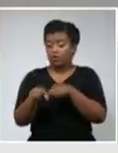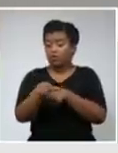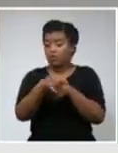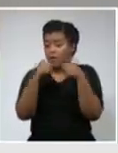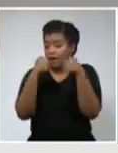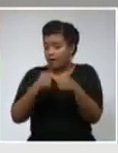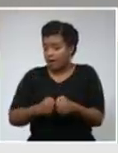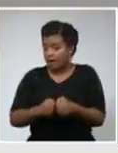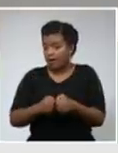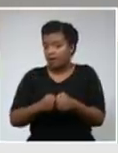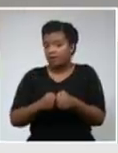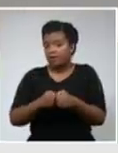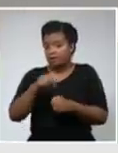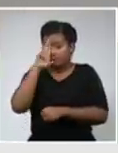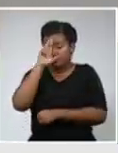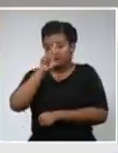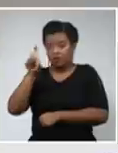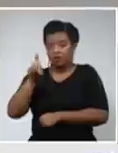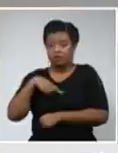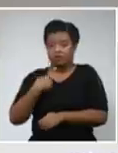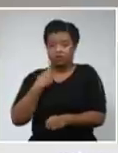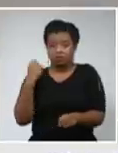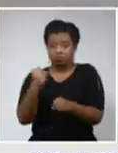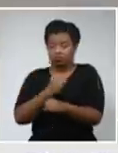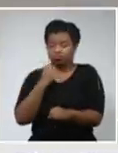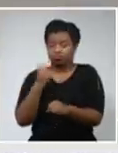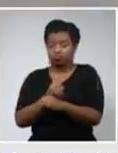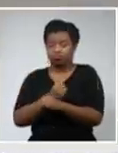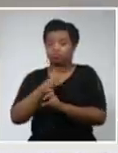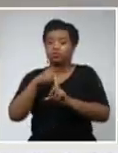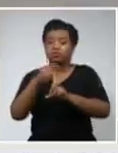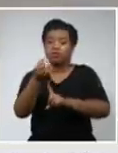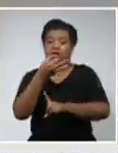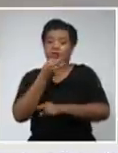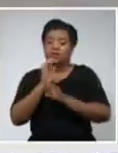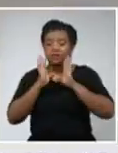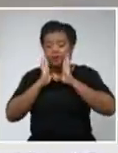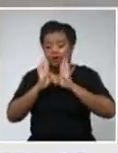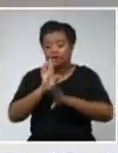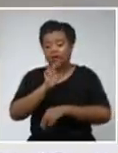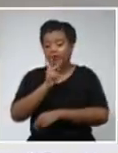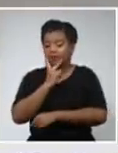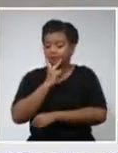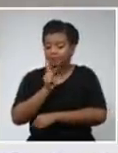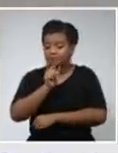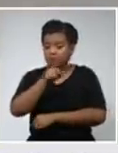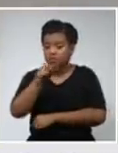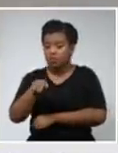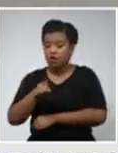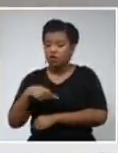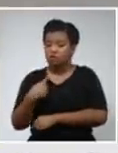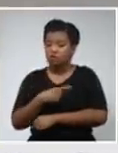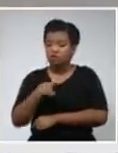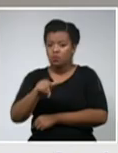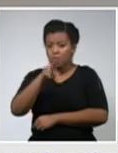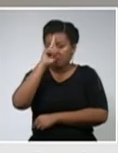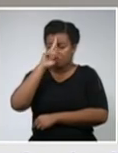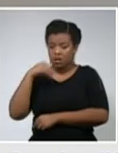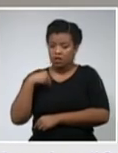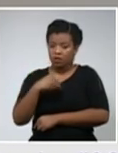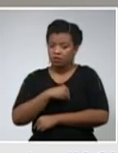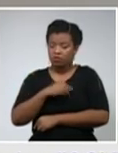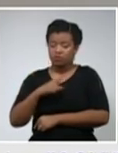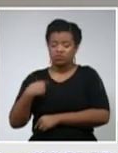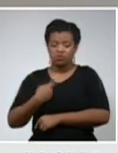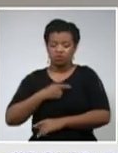trabajábamos, bueno, pues ya tratando a esos pacientes, porque nos convertíamos en sus médicos, en sus cuidadores,